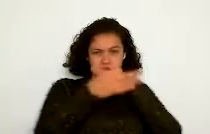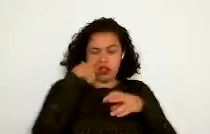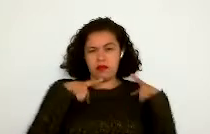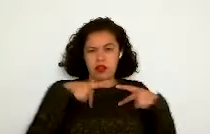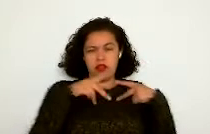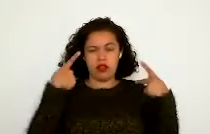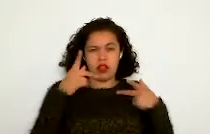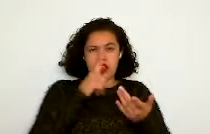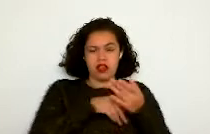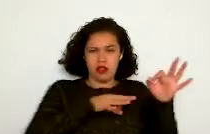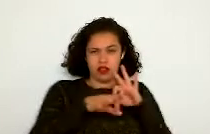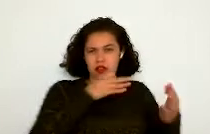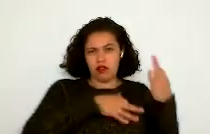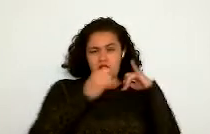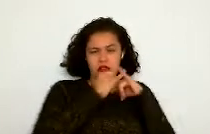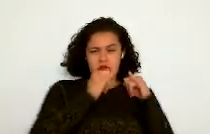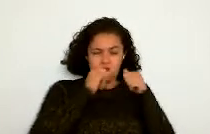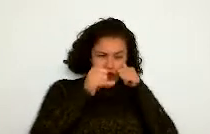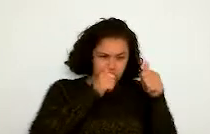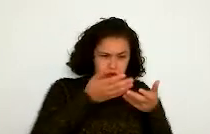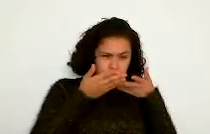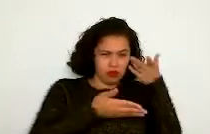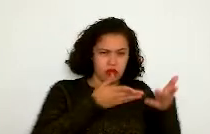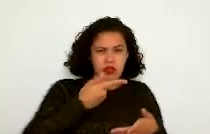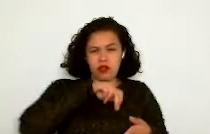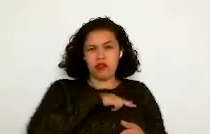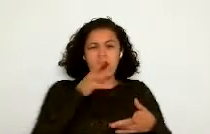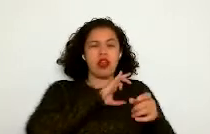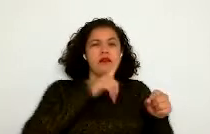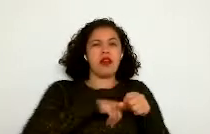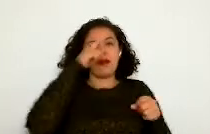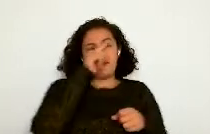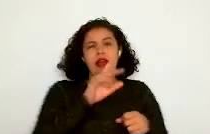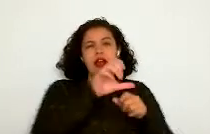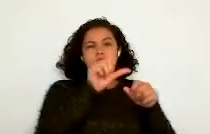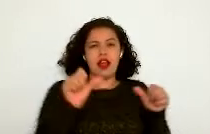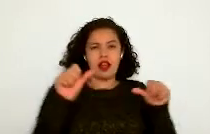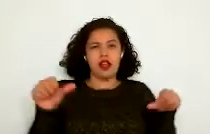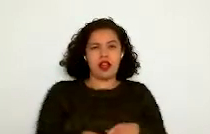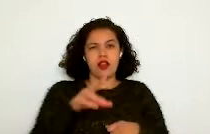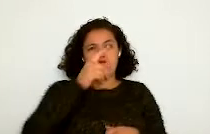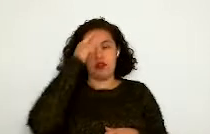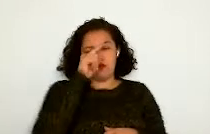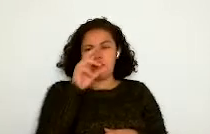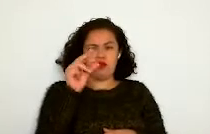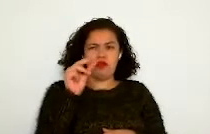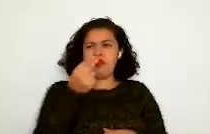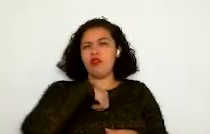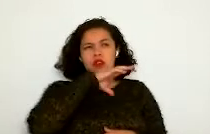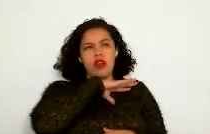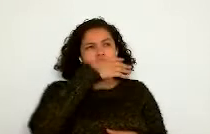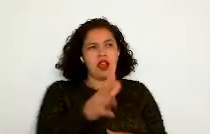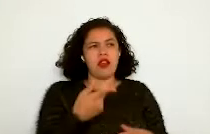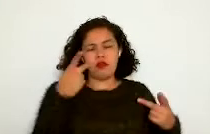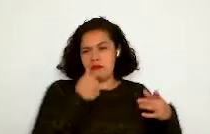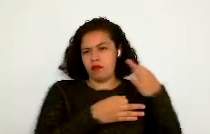personal de la institución? Porque aquí no hablamos específicamente de ciertas áreas disciplinares, sino aquí en general es todo el